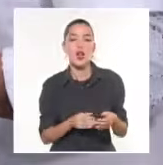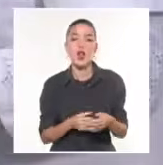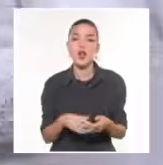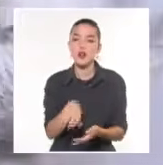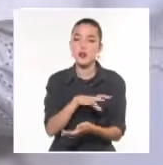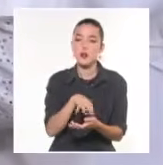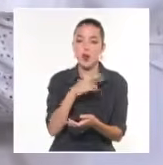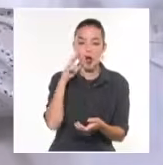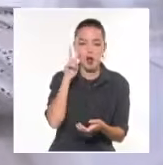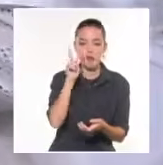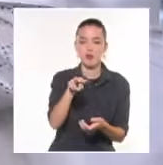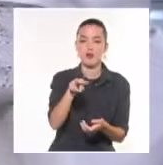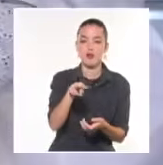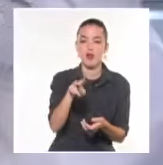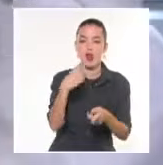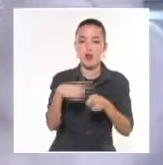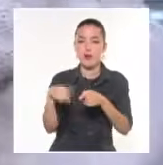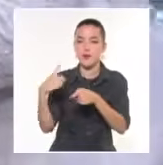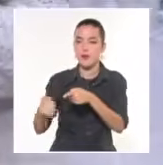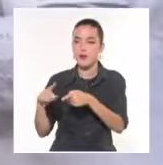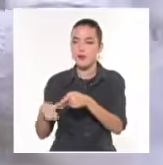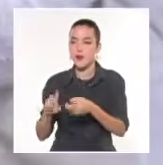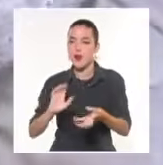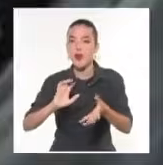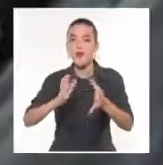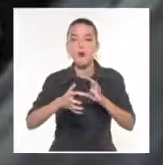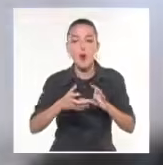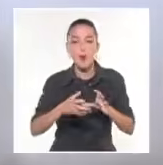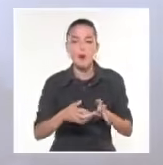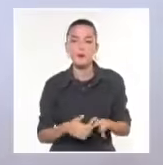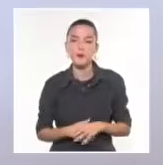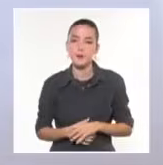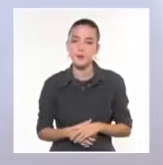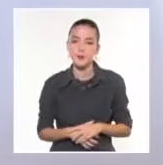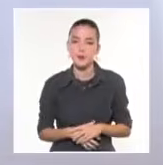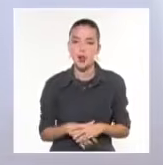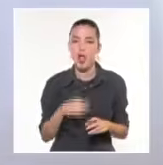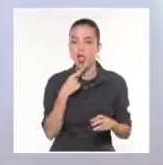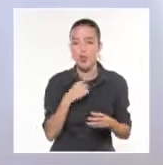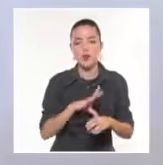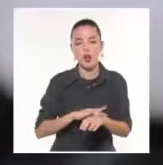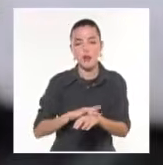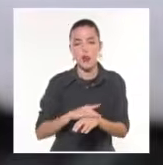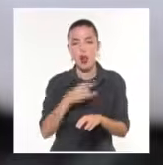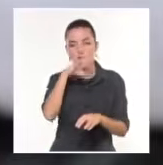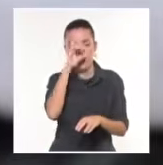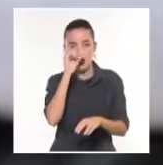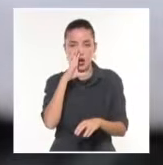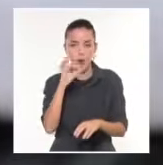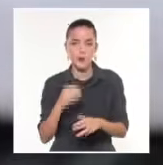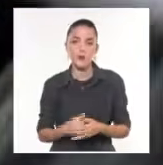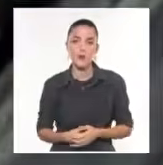al microscopio unos determinados patrones que ellos expresan. Para confirmar la eficacia de estas láminas, los investigadores de